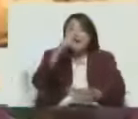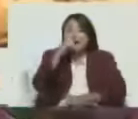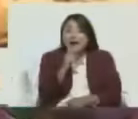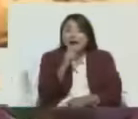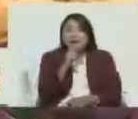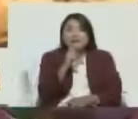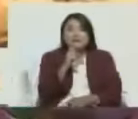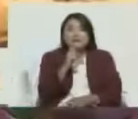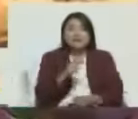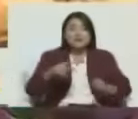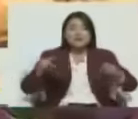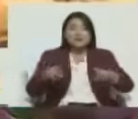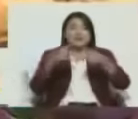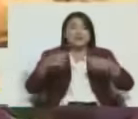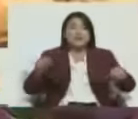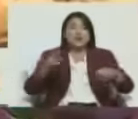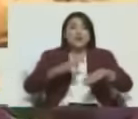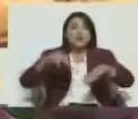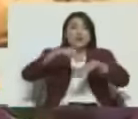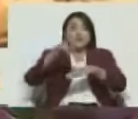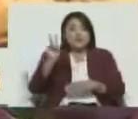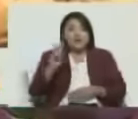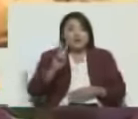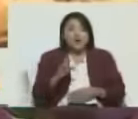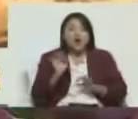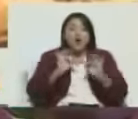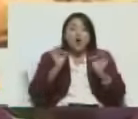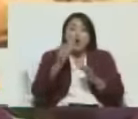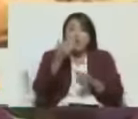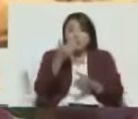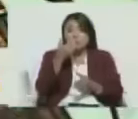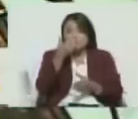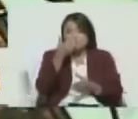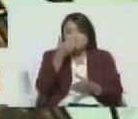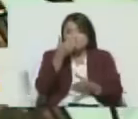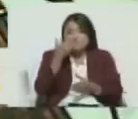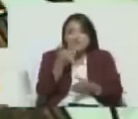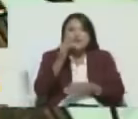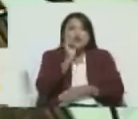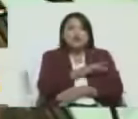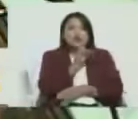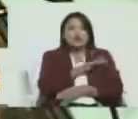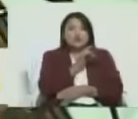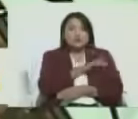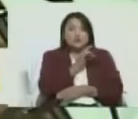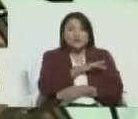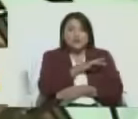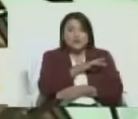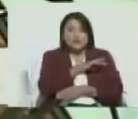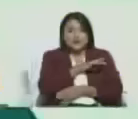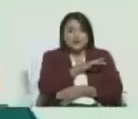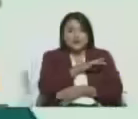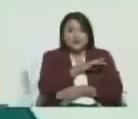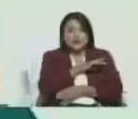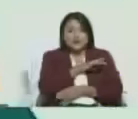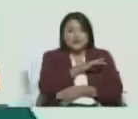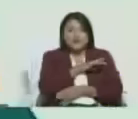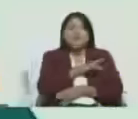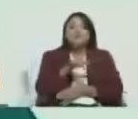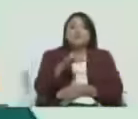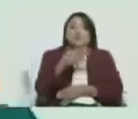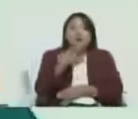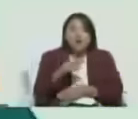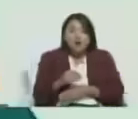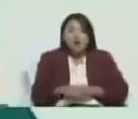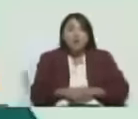de Venezuela. Ahorita en los Juegos en Chile hemos visto cómo han conquistado el oro jóvenes que han crecido en esta Venezuela